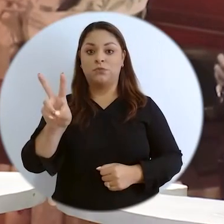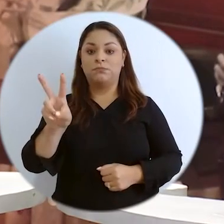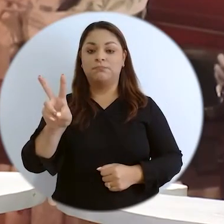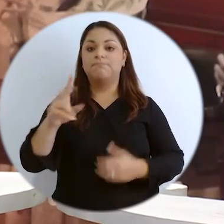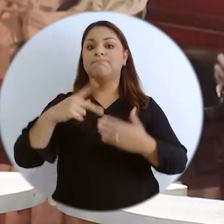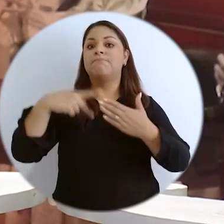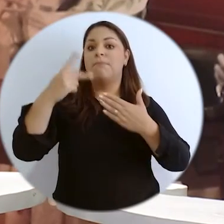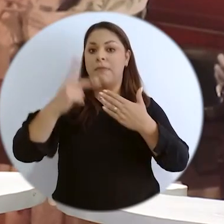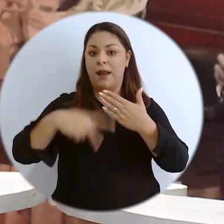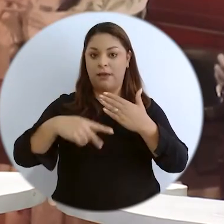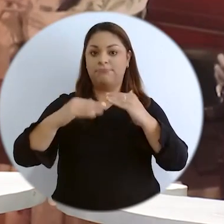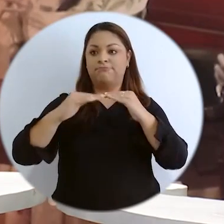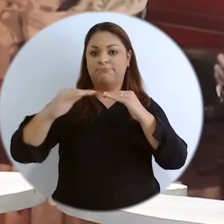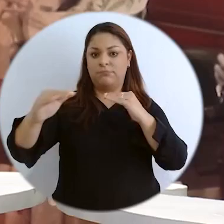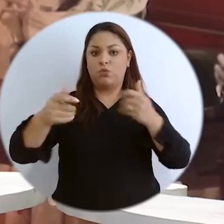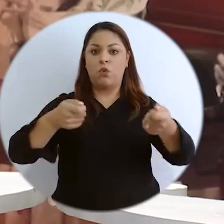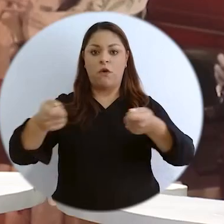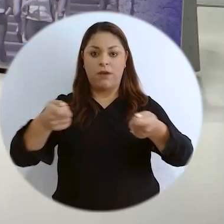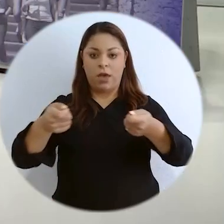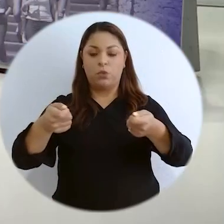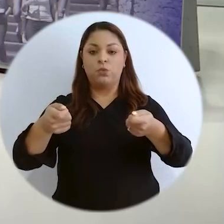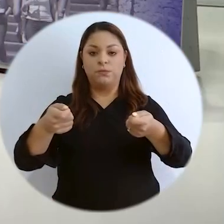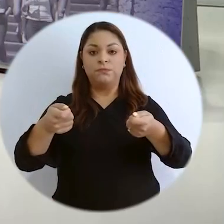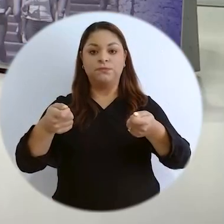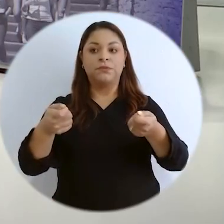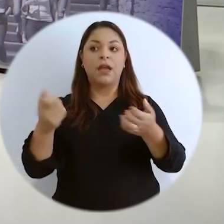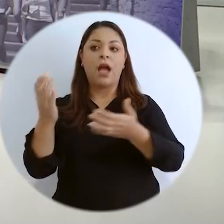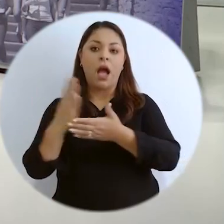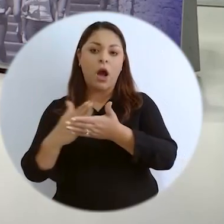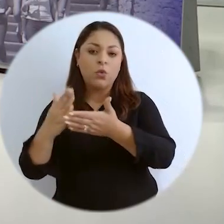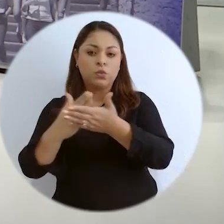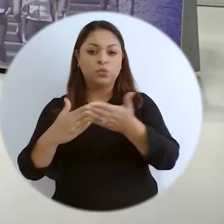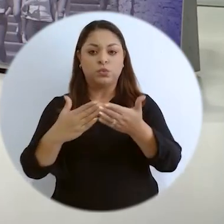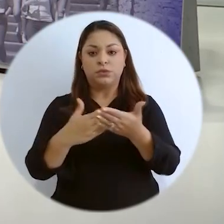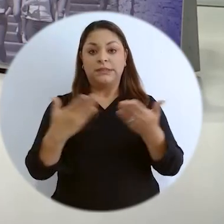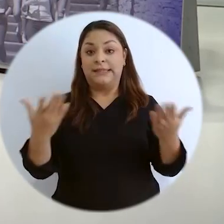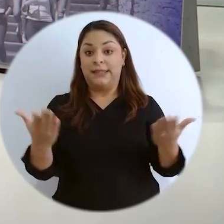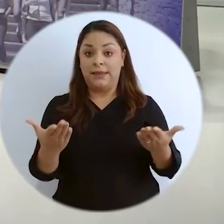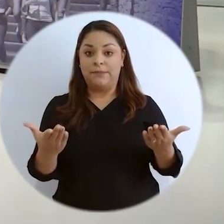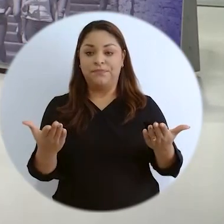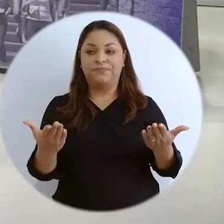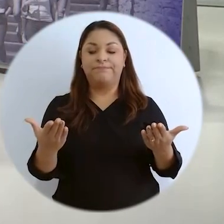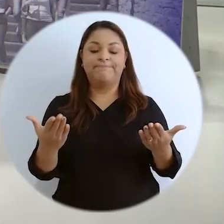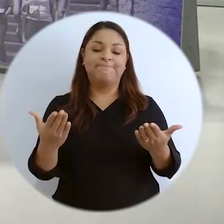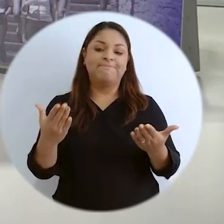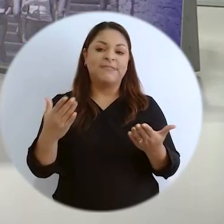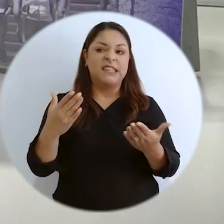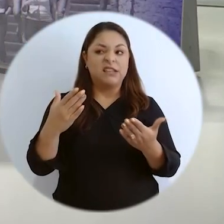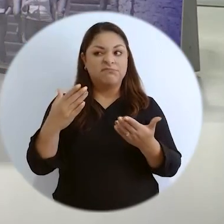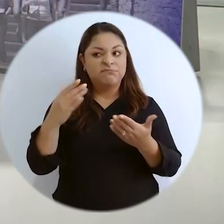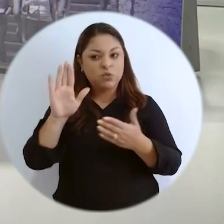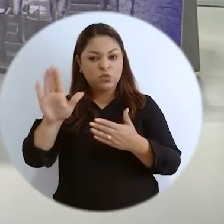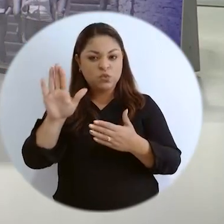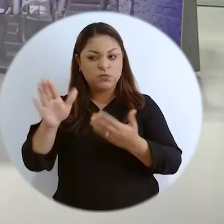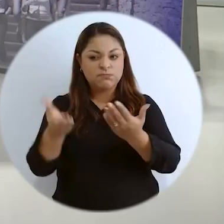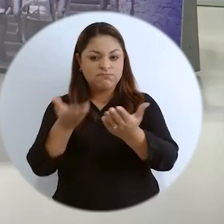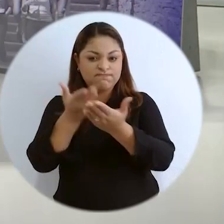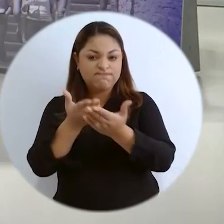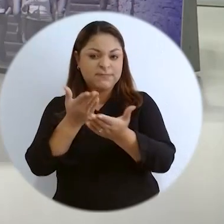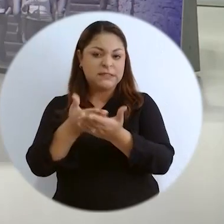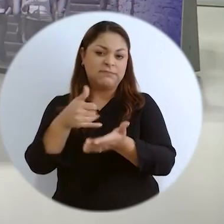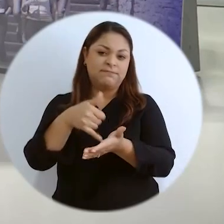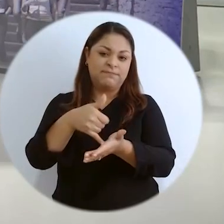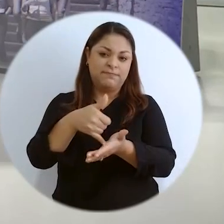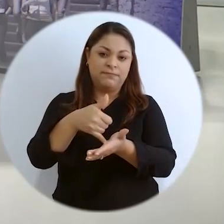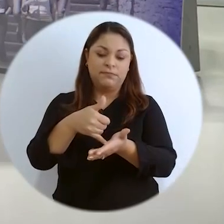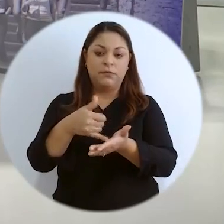de gobierno con ciertas líneas estelares, algunas de las cuales pues se han venido debilitando, por